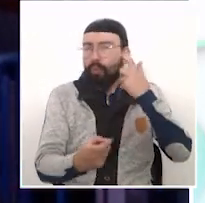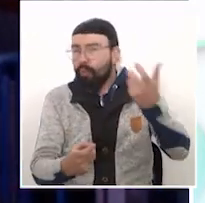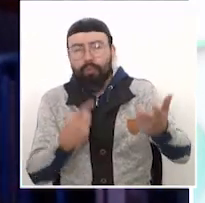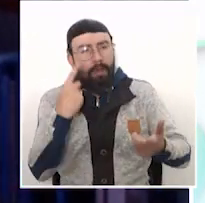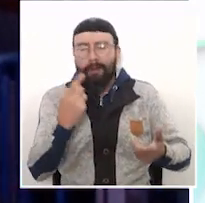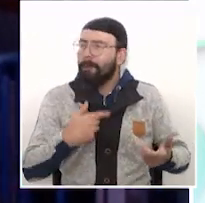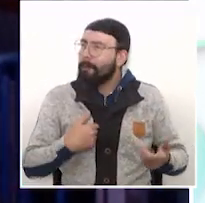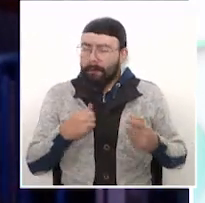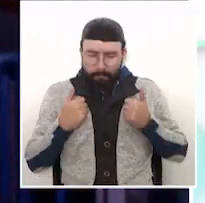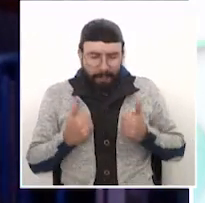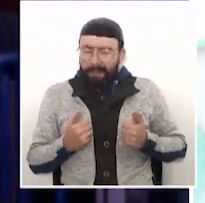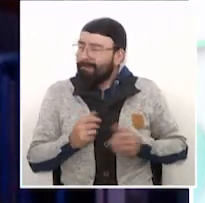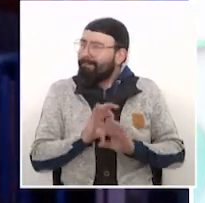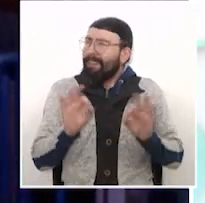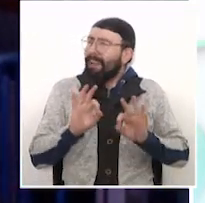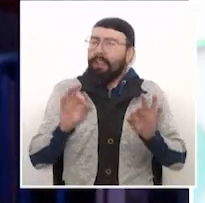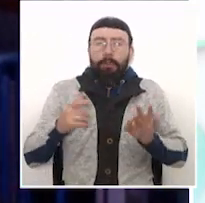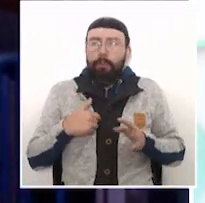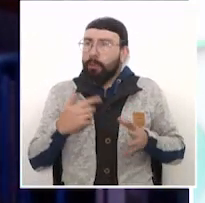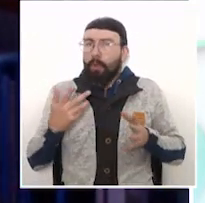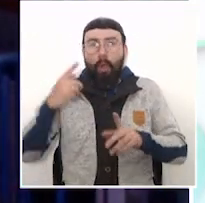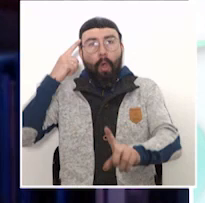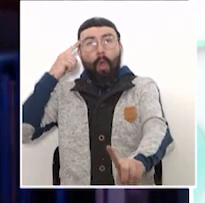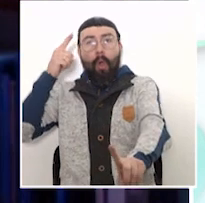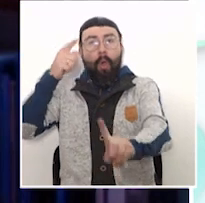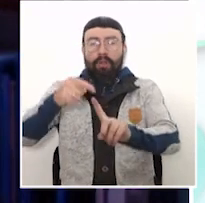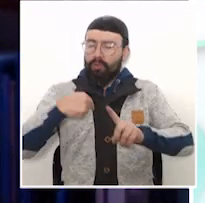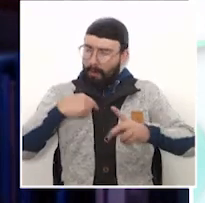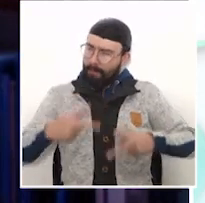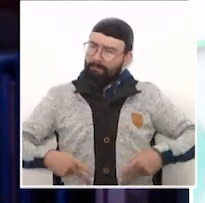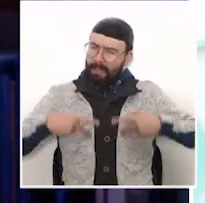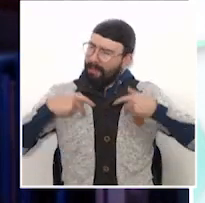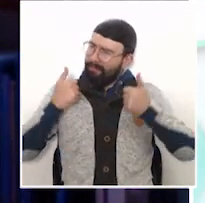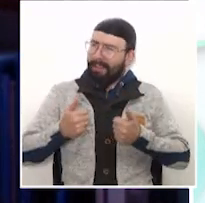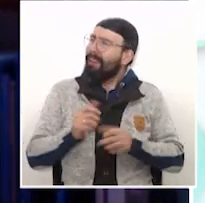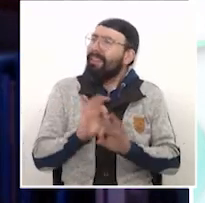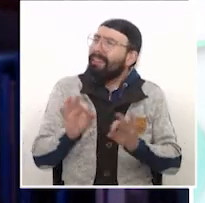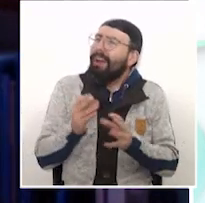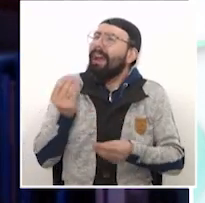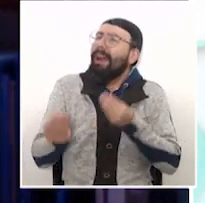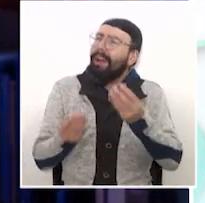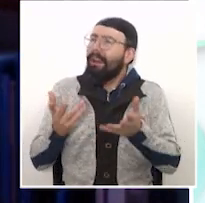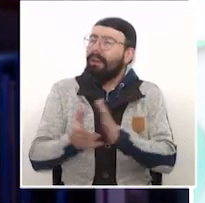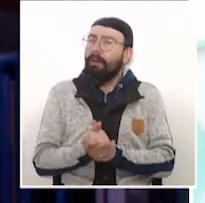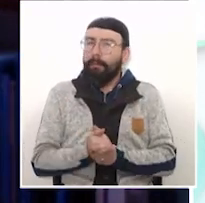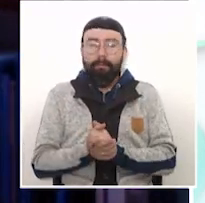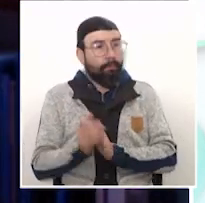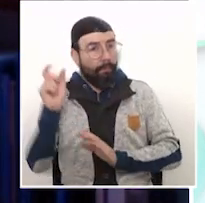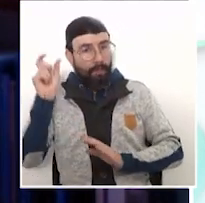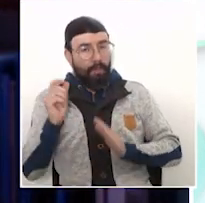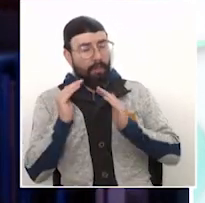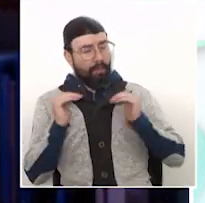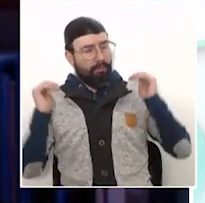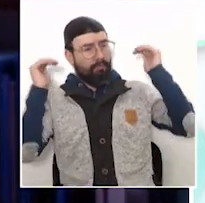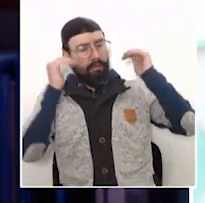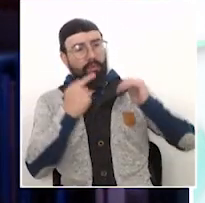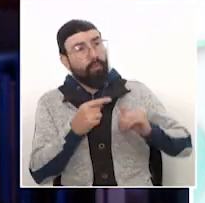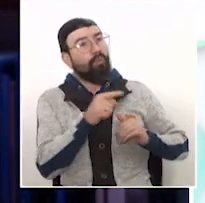estoy bien. En realidad, yo no tengo una buena vida. Y el sabio lo miró y le dijo: ¿Estás buscando